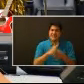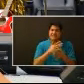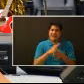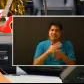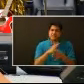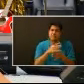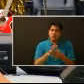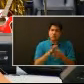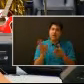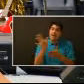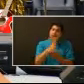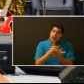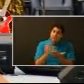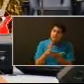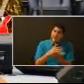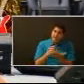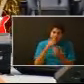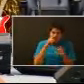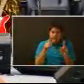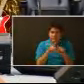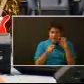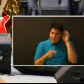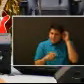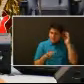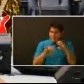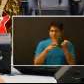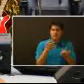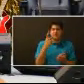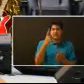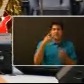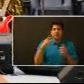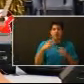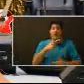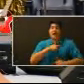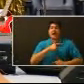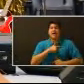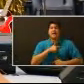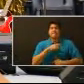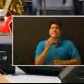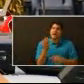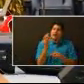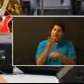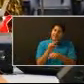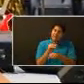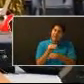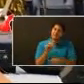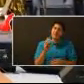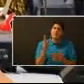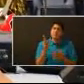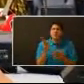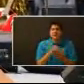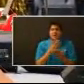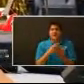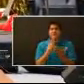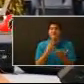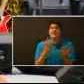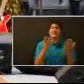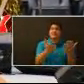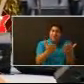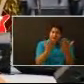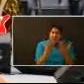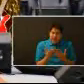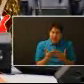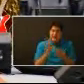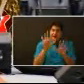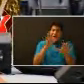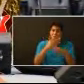Su diezmo y su ofrenda. Entonces es un arma que permitió, porque en la Biblia dice, traer los diezmos al